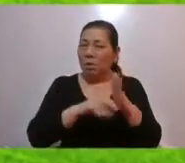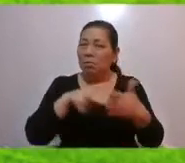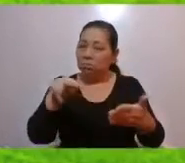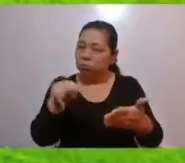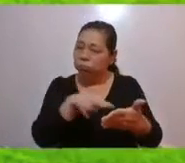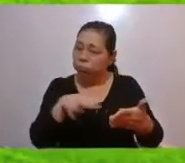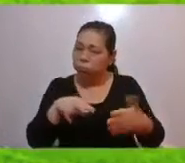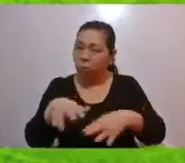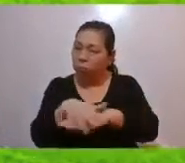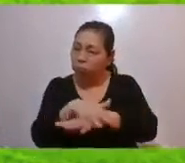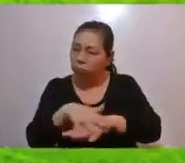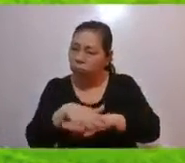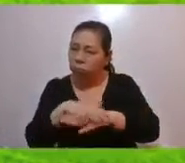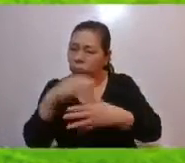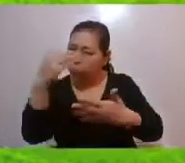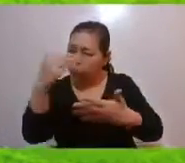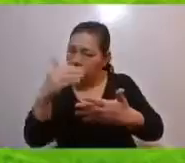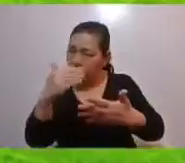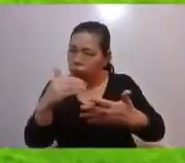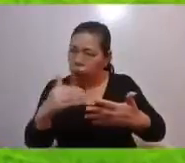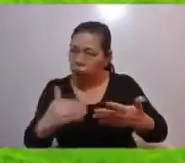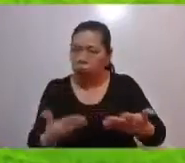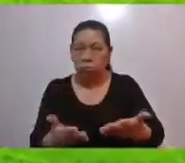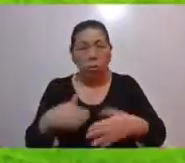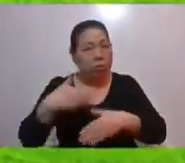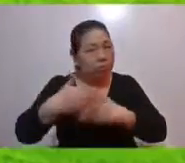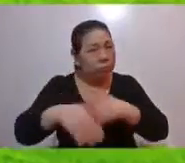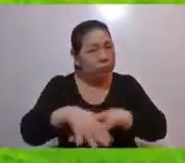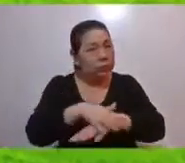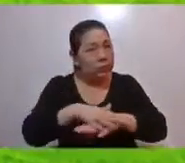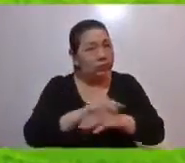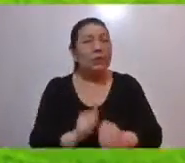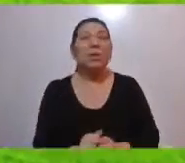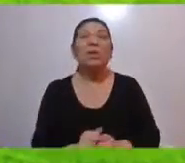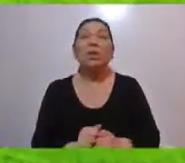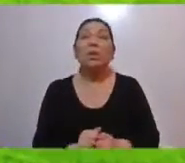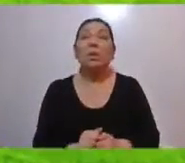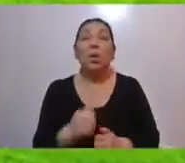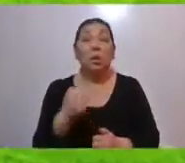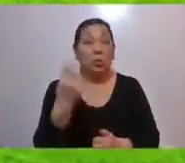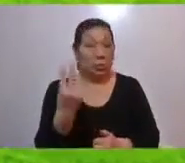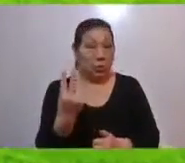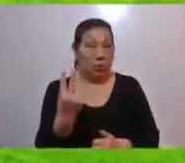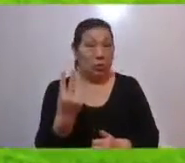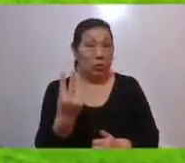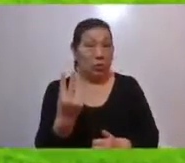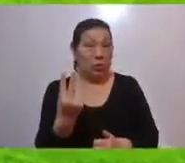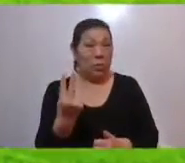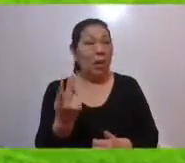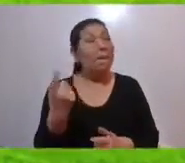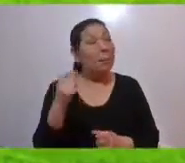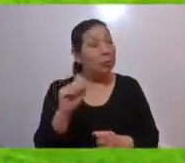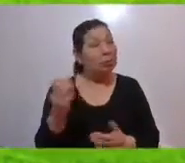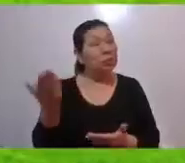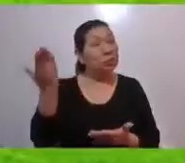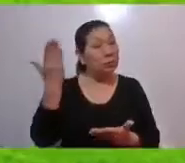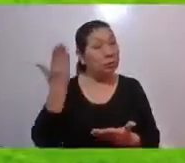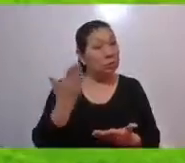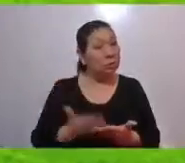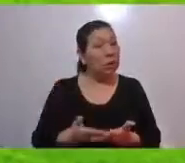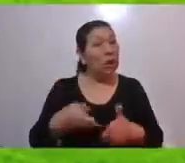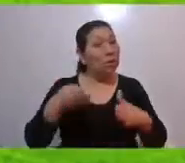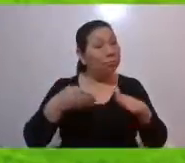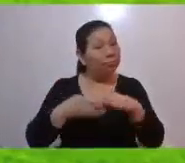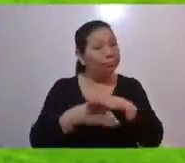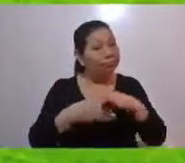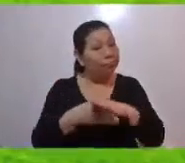Constitucional examina las características fundamentales del proceso educativo, dos de las cuales son la